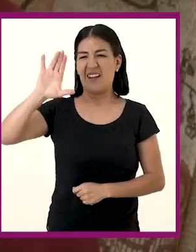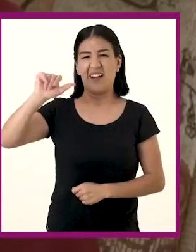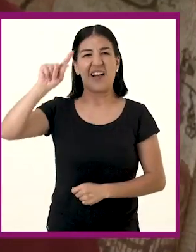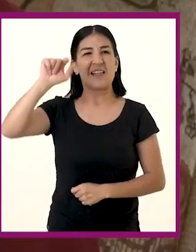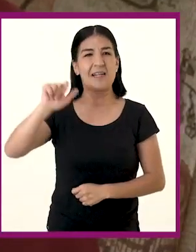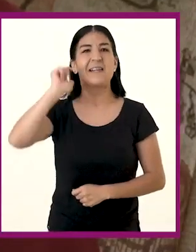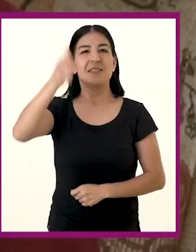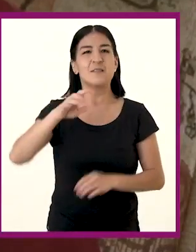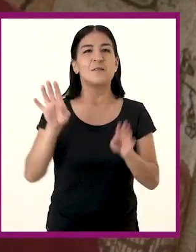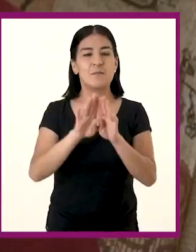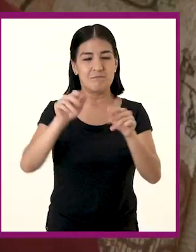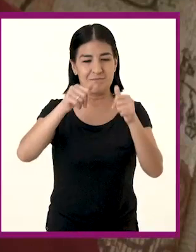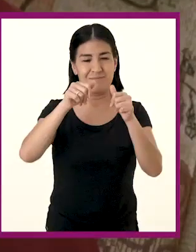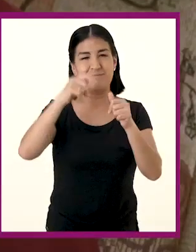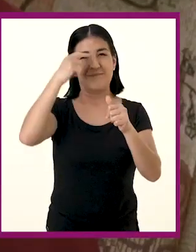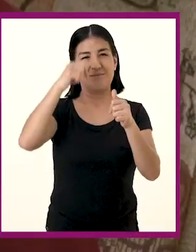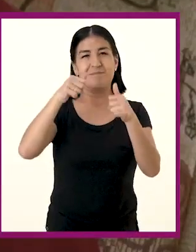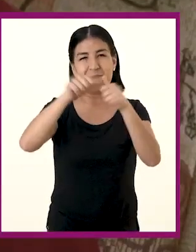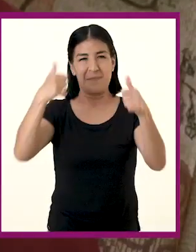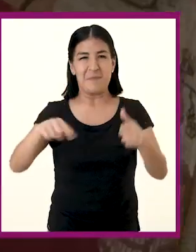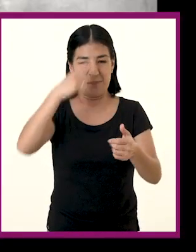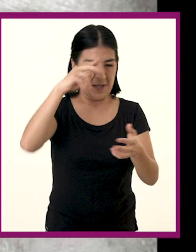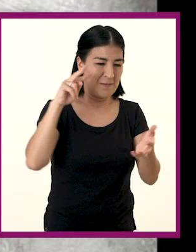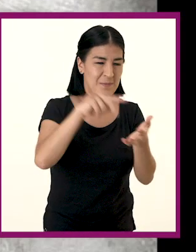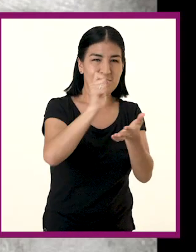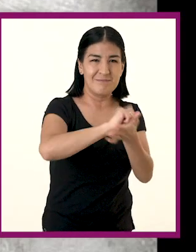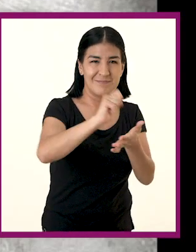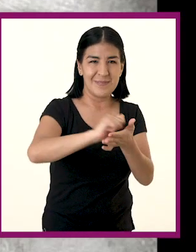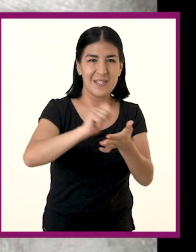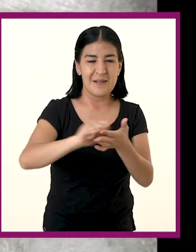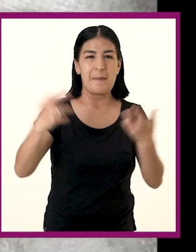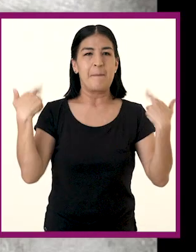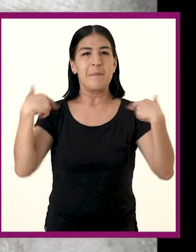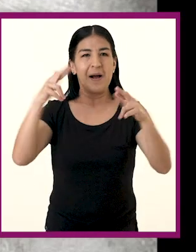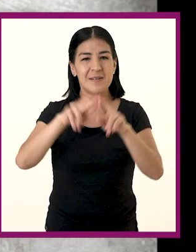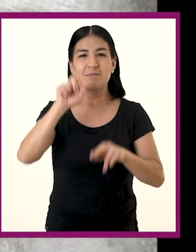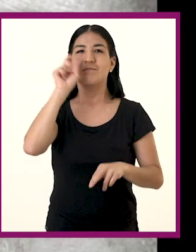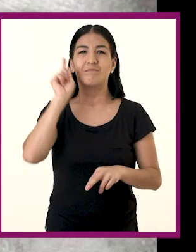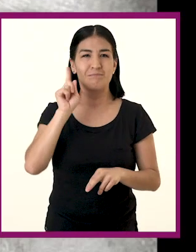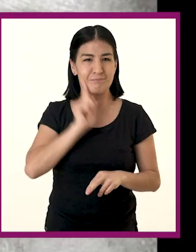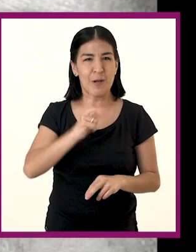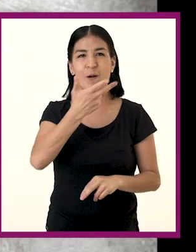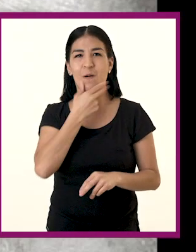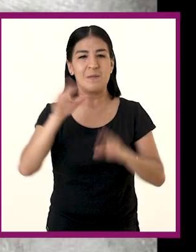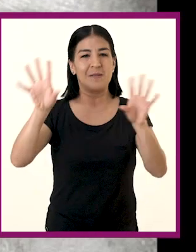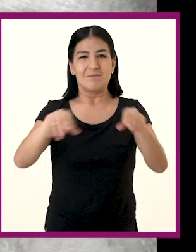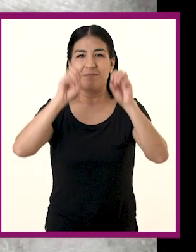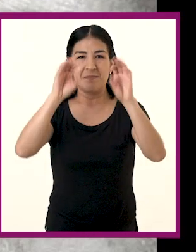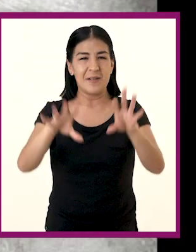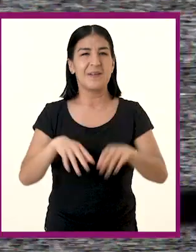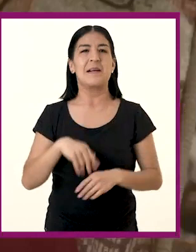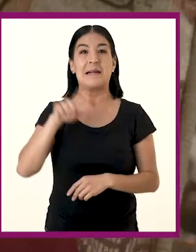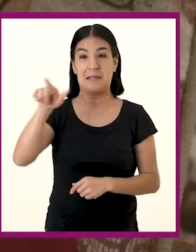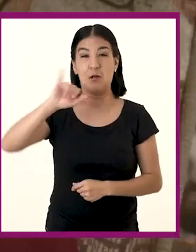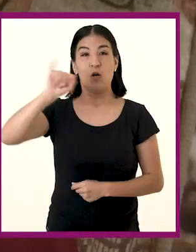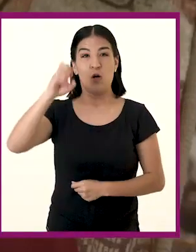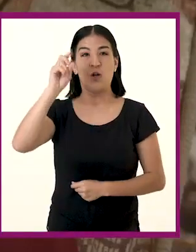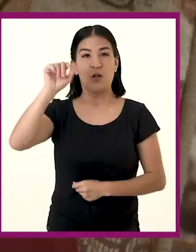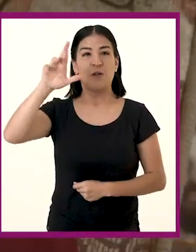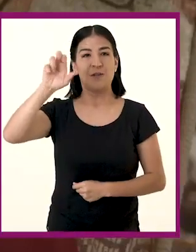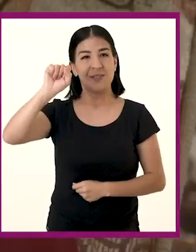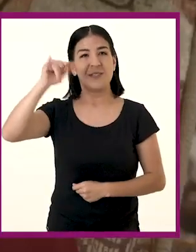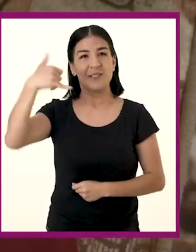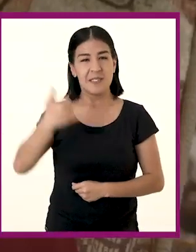Eyo Takata, que es uno de los protagonistas de su libro de El Maestro y las Magas. O sea, hay muchos maestros espirituales de